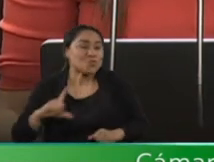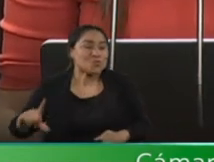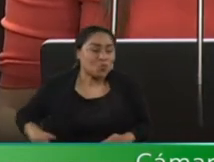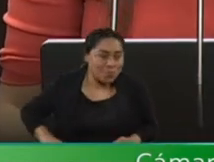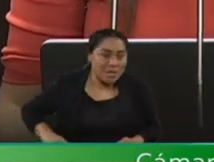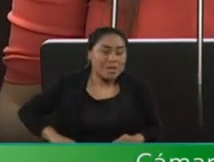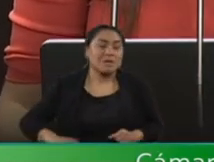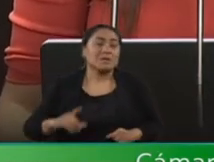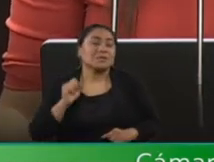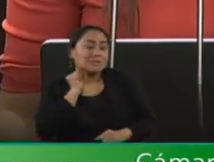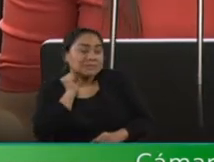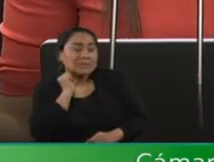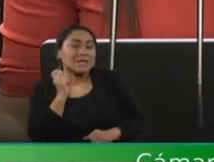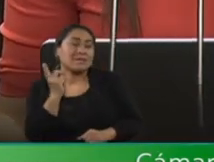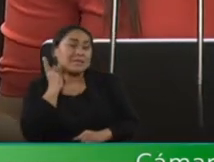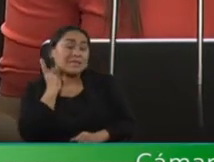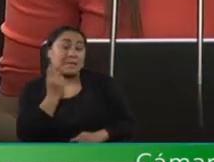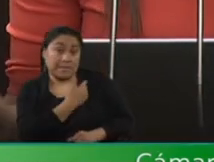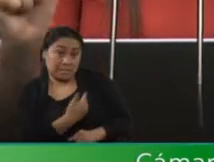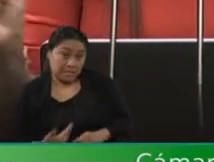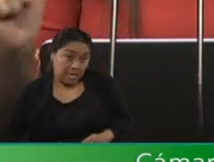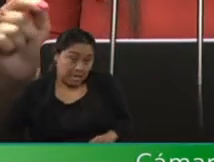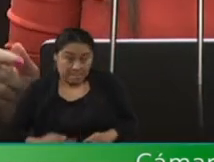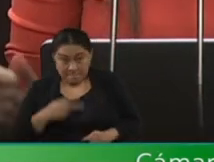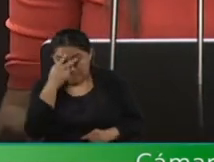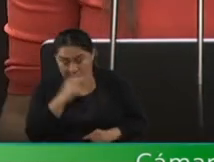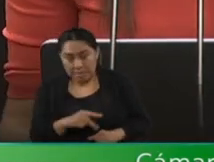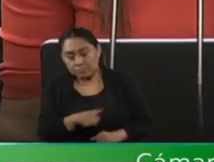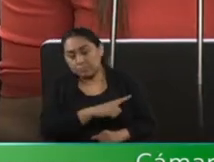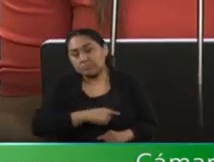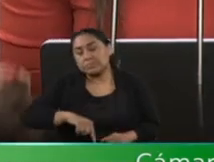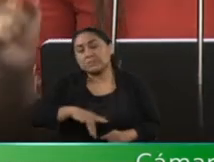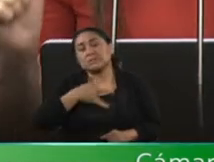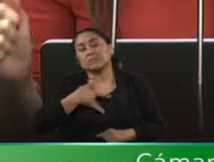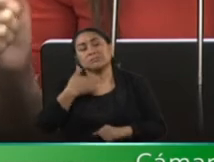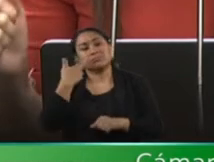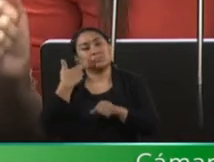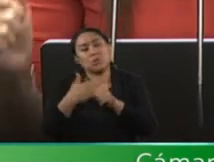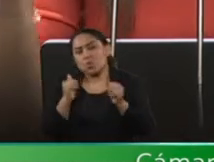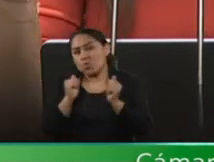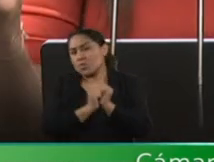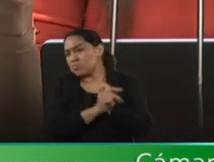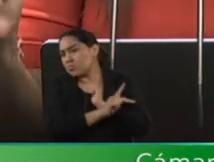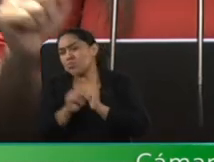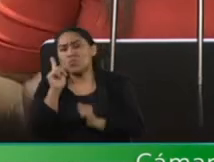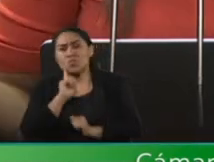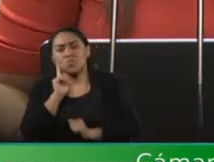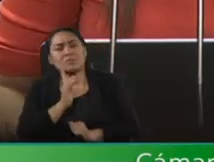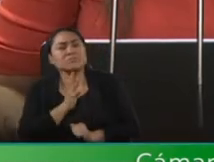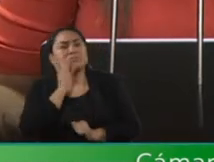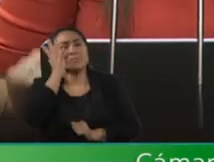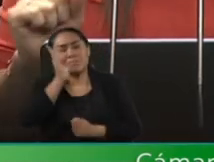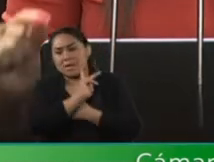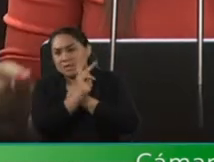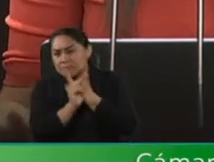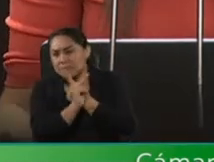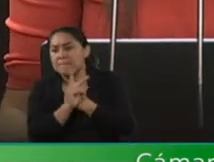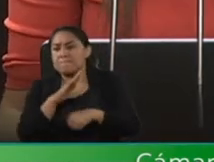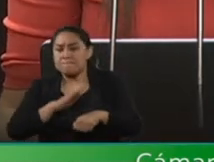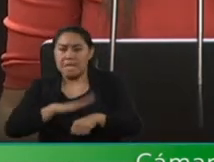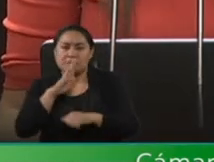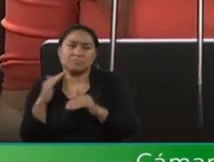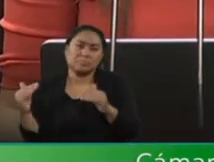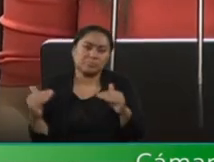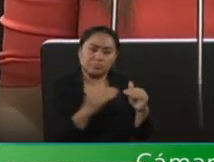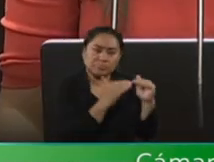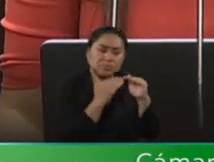y a la presidencia de México Tenemos un compromiso con todas las demás para crear un país con menos desigualdad en el que niñas